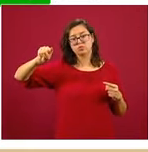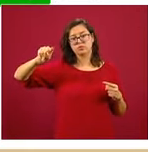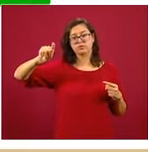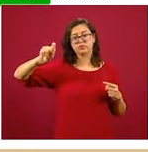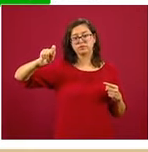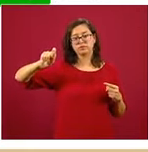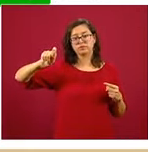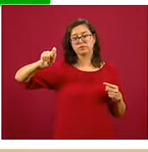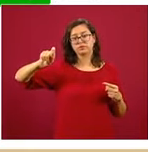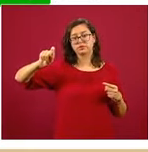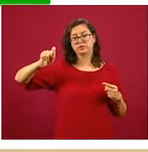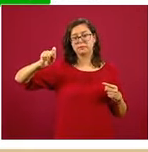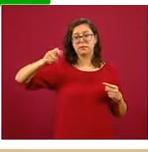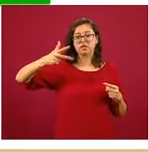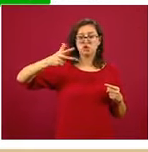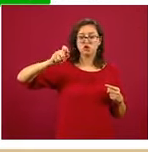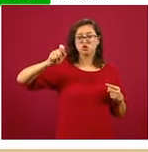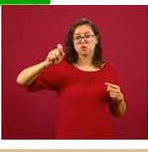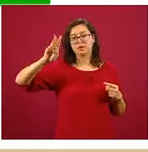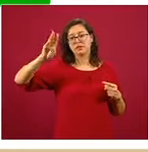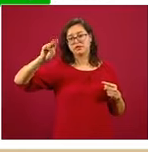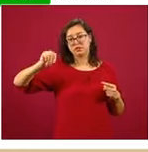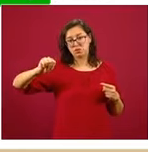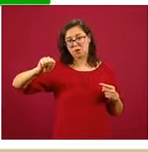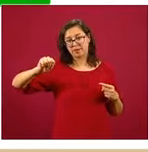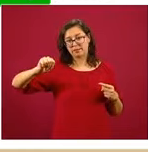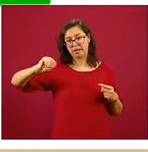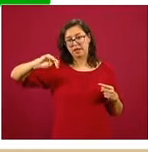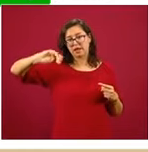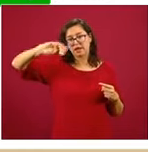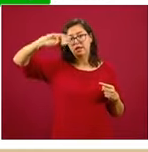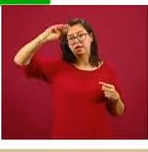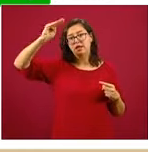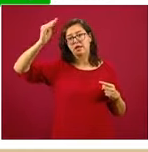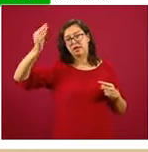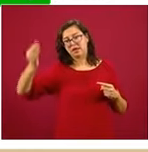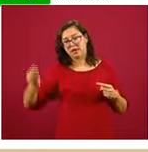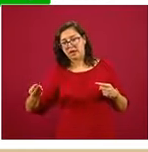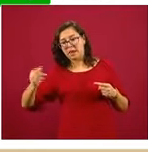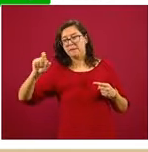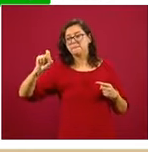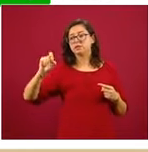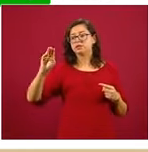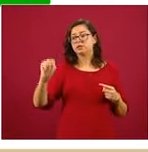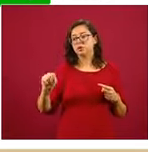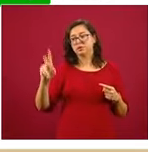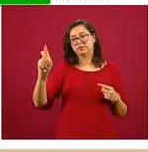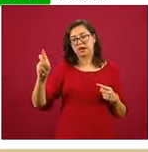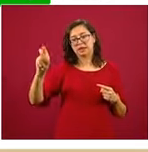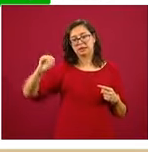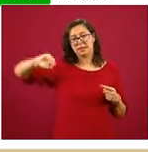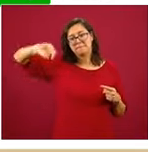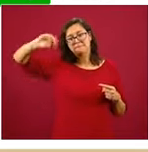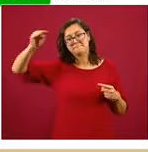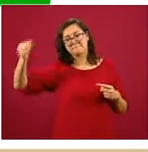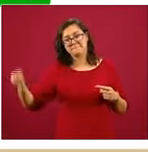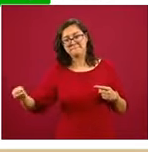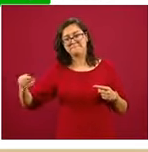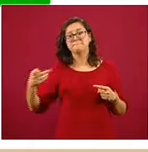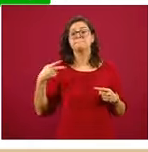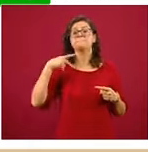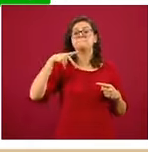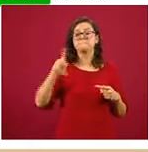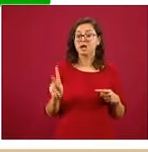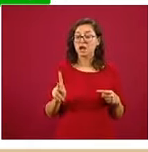la semana 28 y 29 y ya un descenso un poco más marcado entre la 29 y la 30. Sin embargo, ese descenso todavía